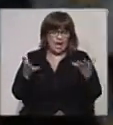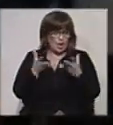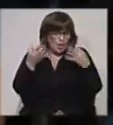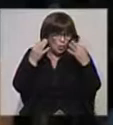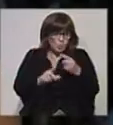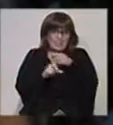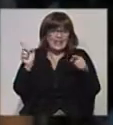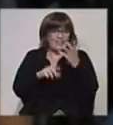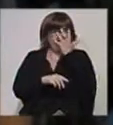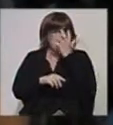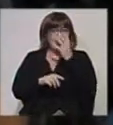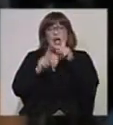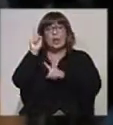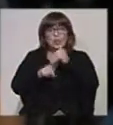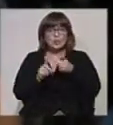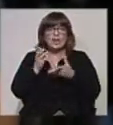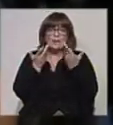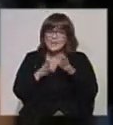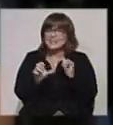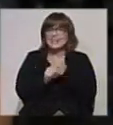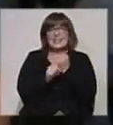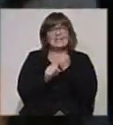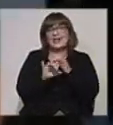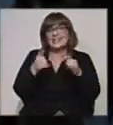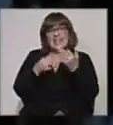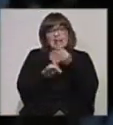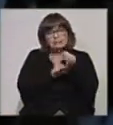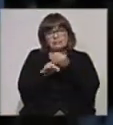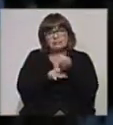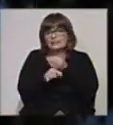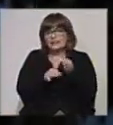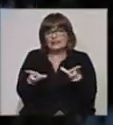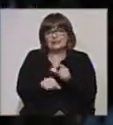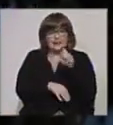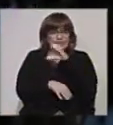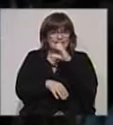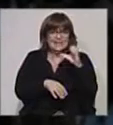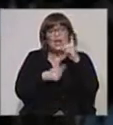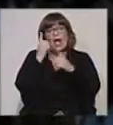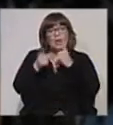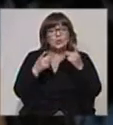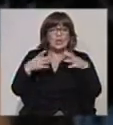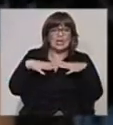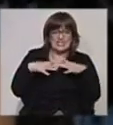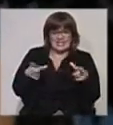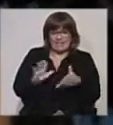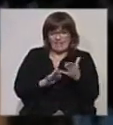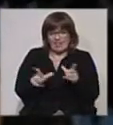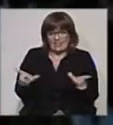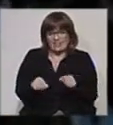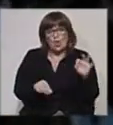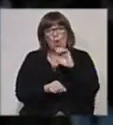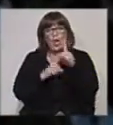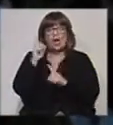son trabajadores de la educación ya están empezando a trabajar y se les terminó el verano de enero, aquellos que sacaron alguna licencia se les está terminando o algunos ya están muertos